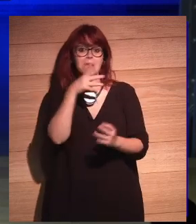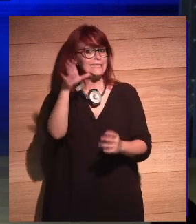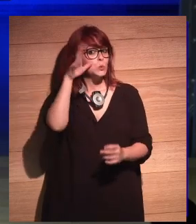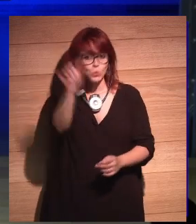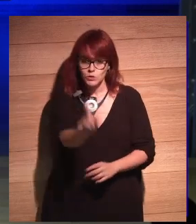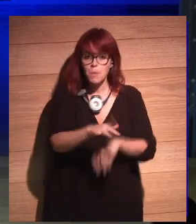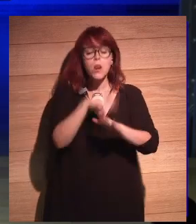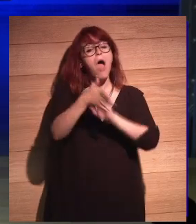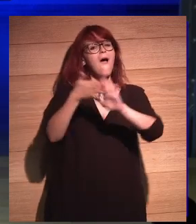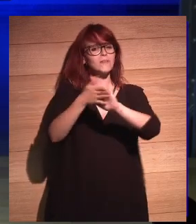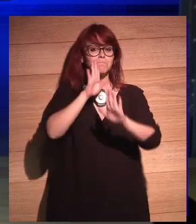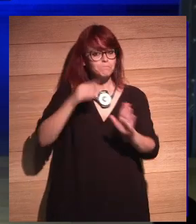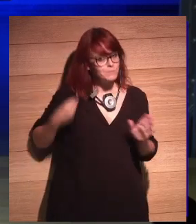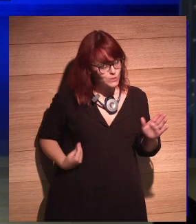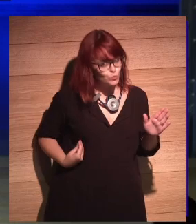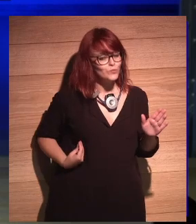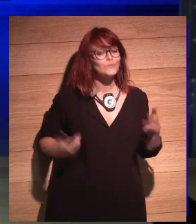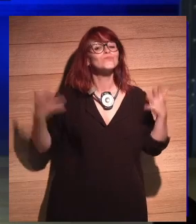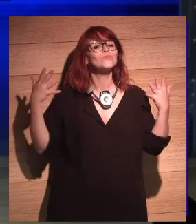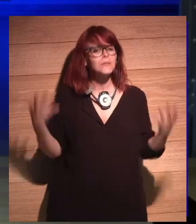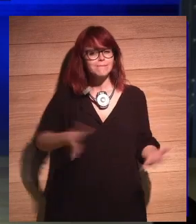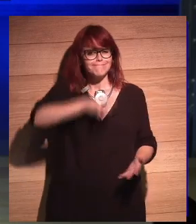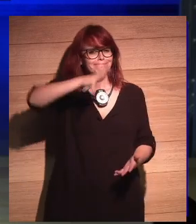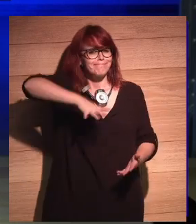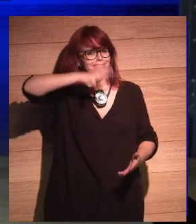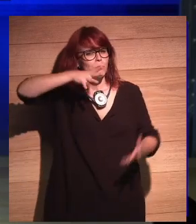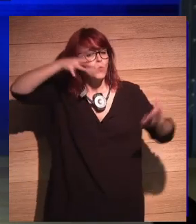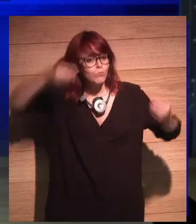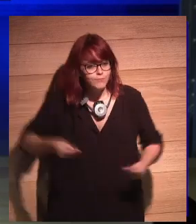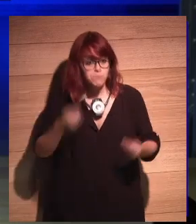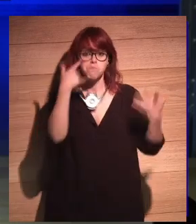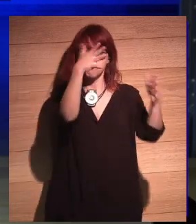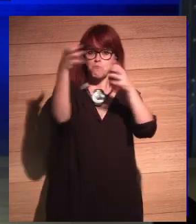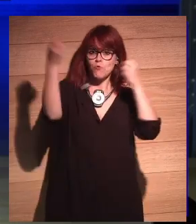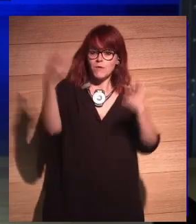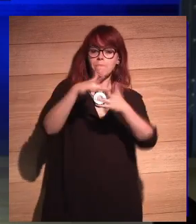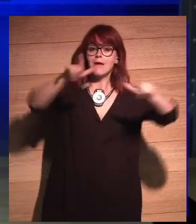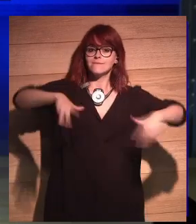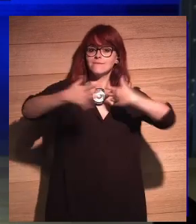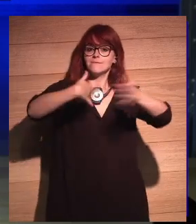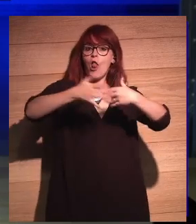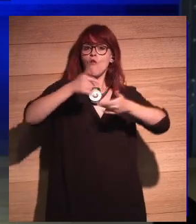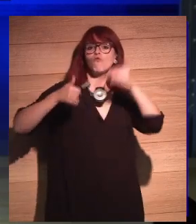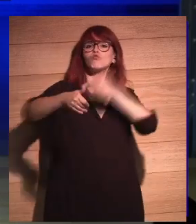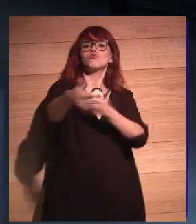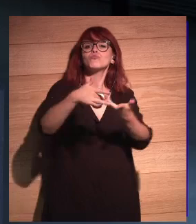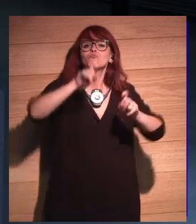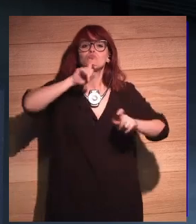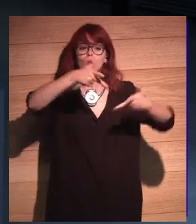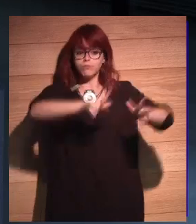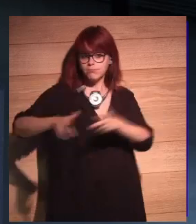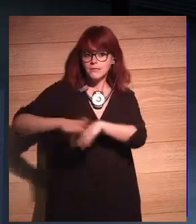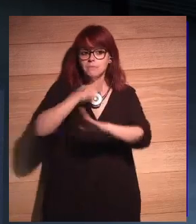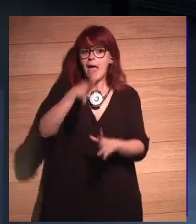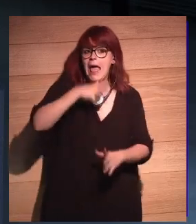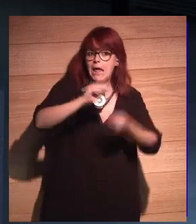pero ella también habló de esto. Y esto es algo extraordinario. Y ya, muy bien, pues vamos a hablar del Salón del Futuro. Esto es un trabajo que